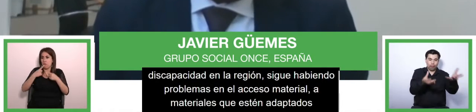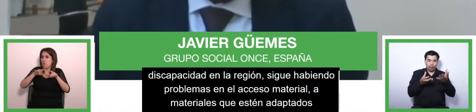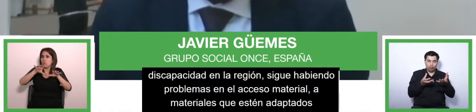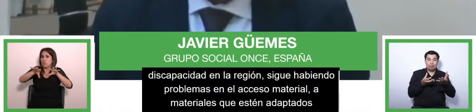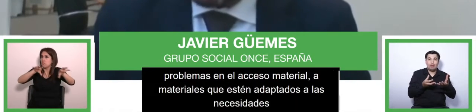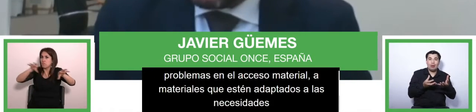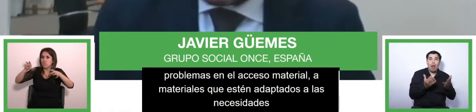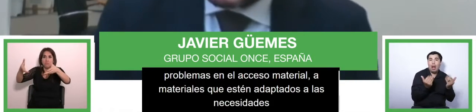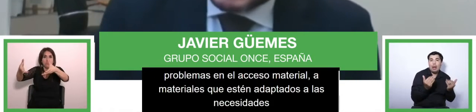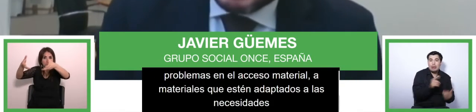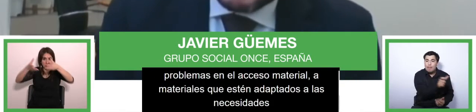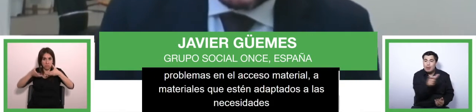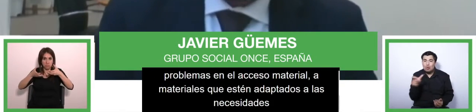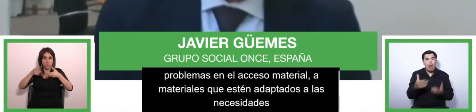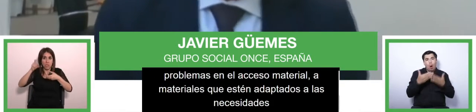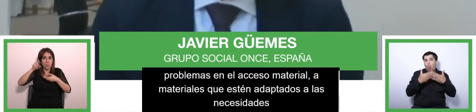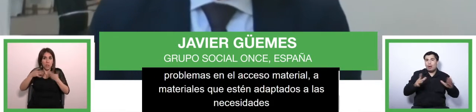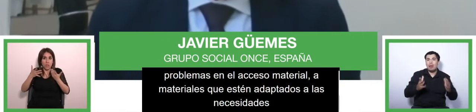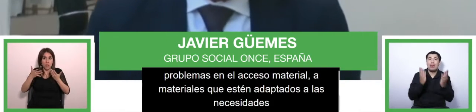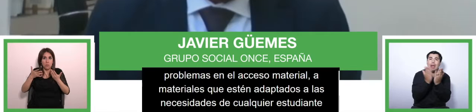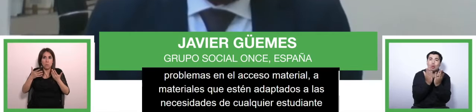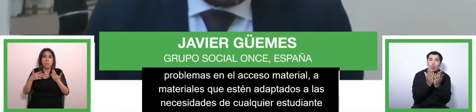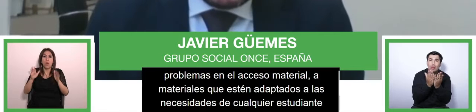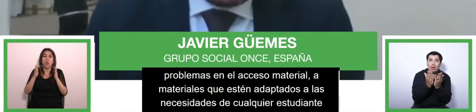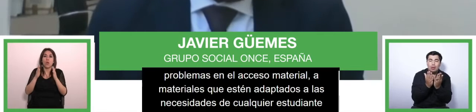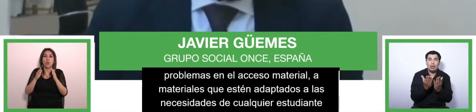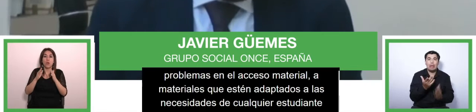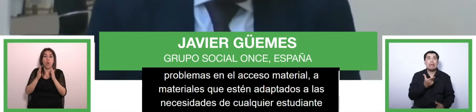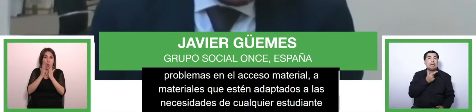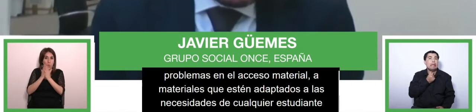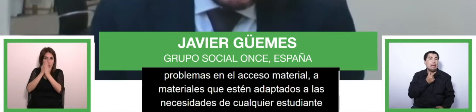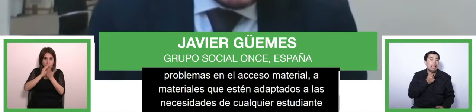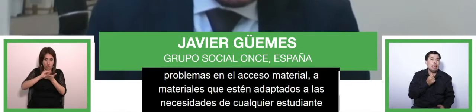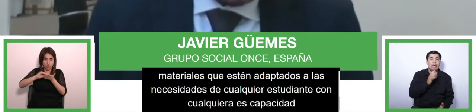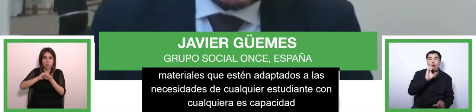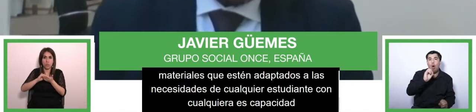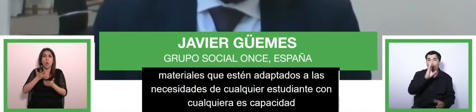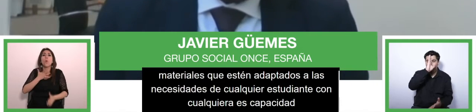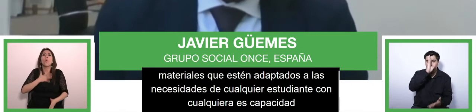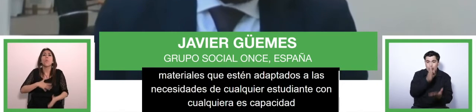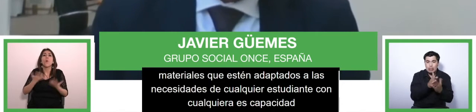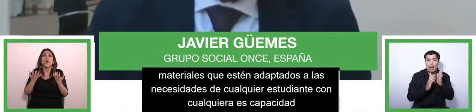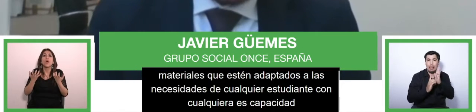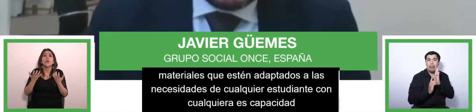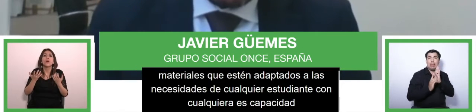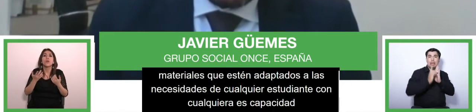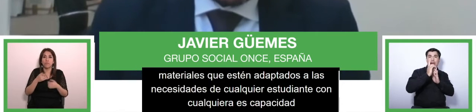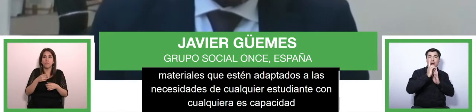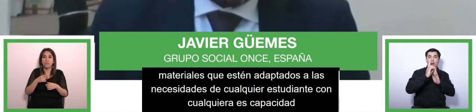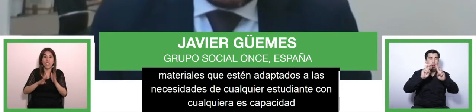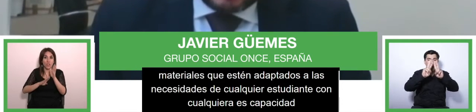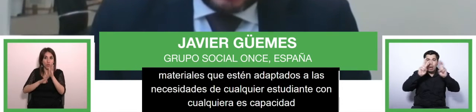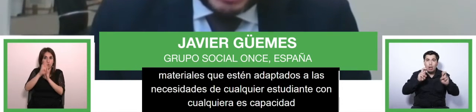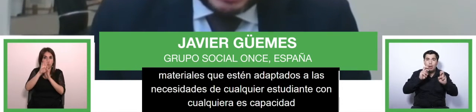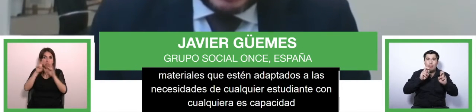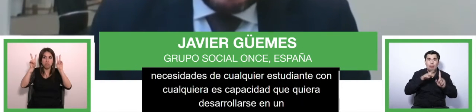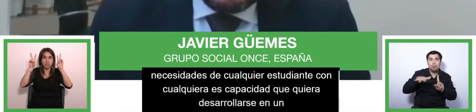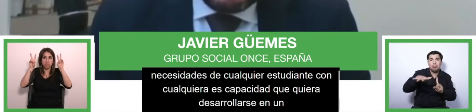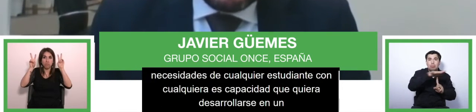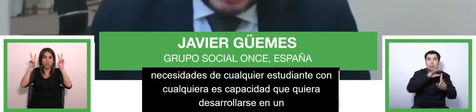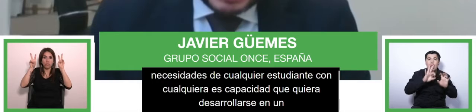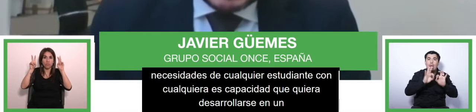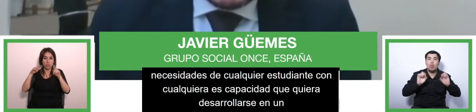cualquier estudiante con cualquier discapacidad que quiera y decida desarrollarse en un ámbito educativo concreto en su